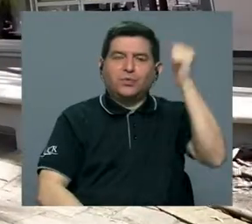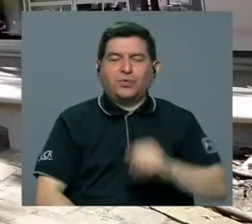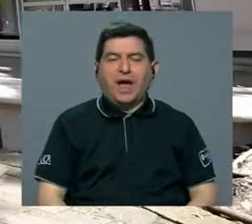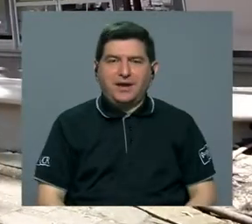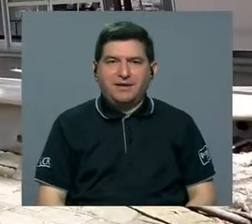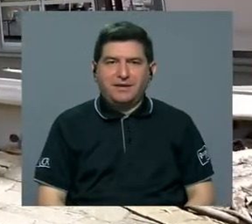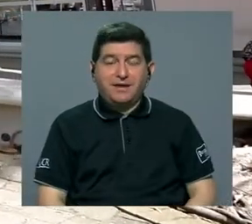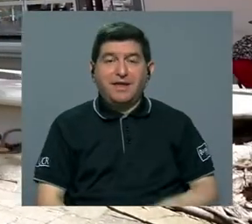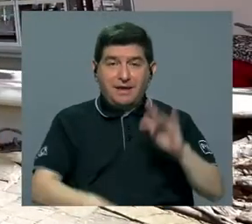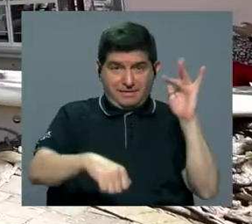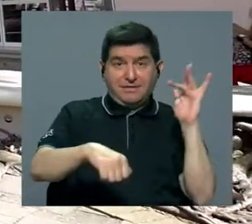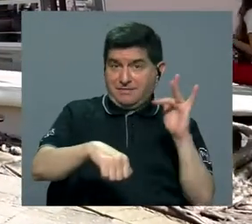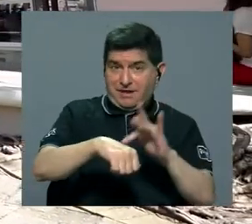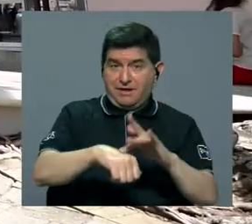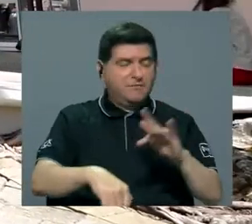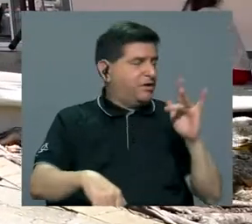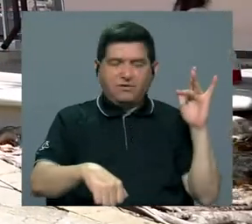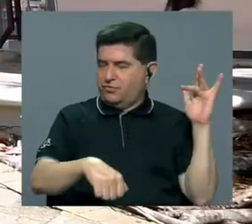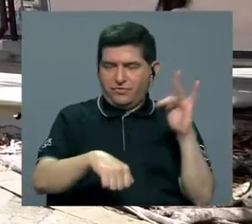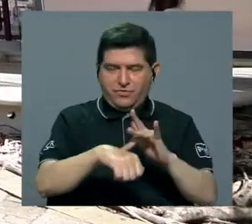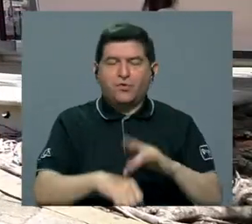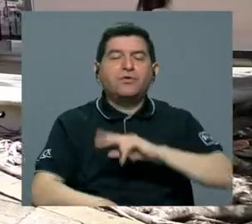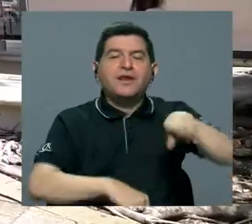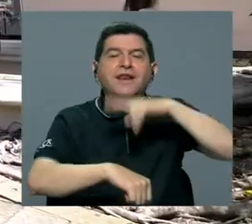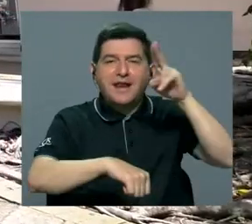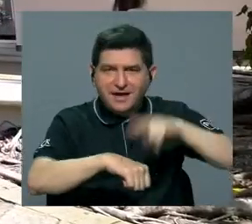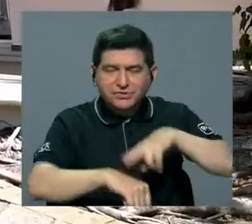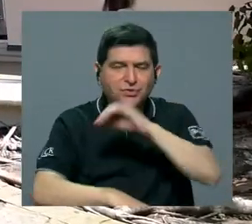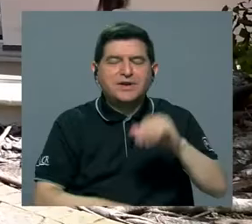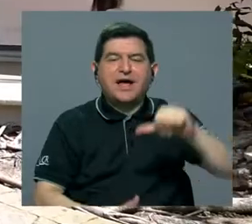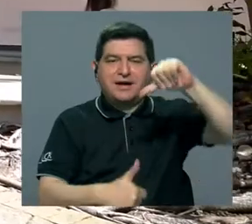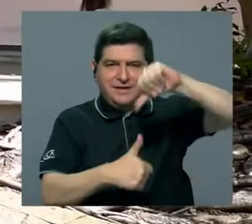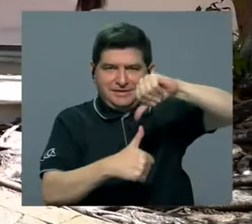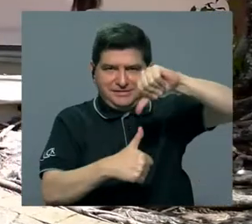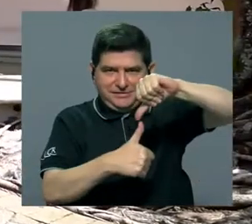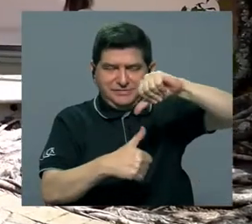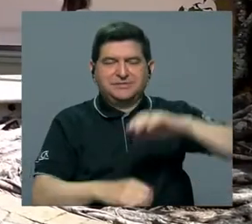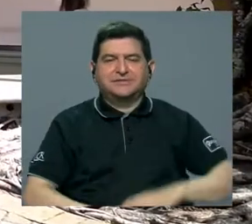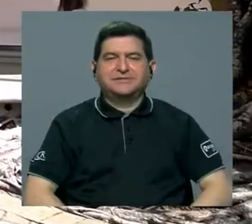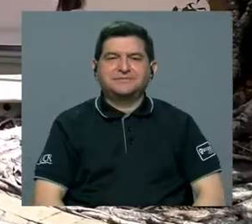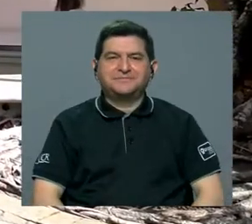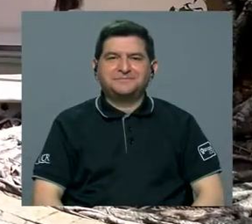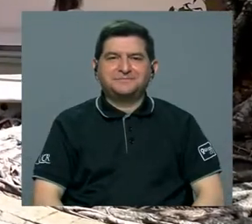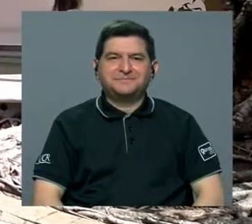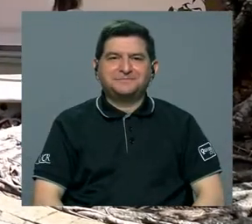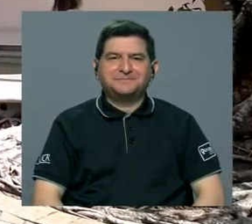tanto tangible e intangible, a nivel nacional y centroamericano.